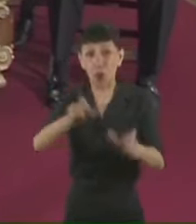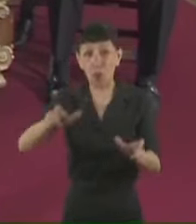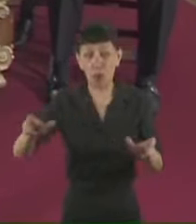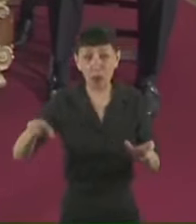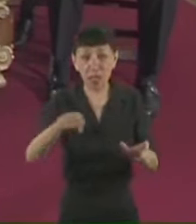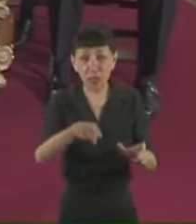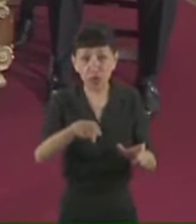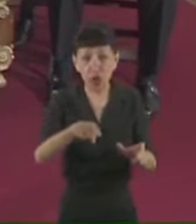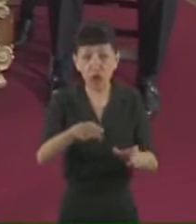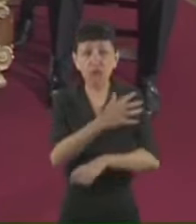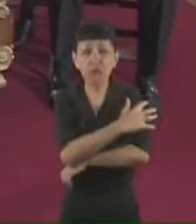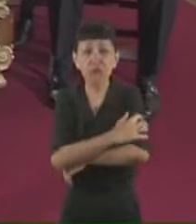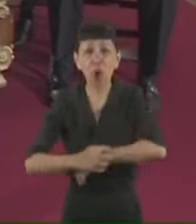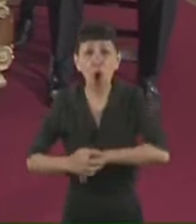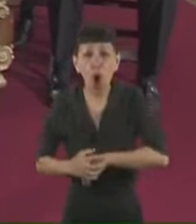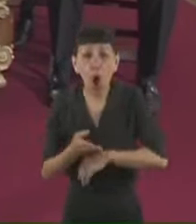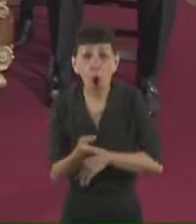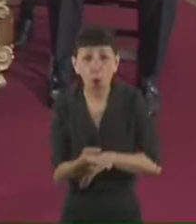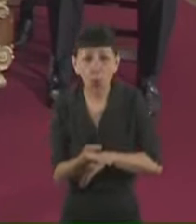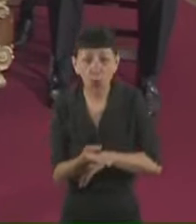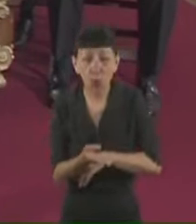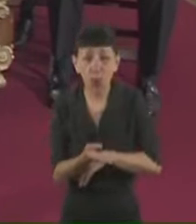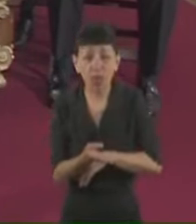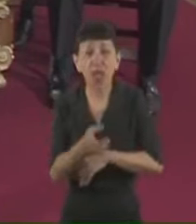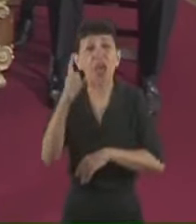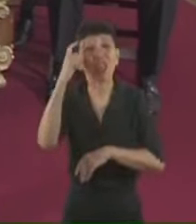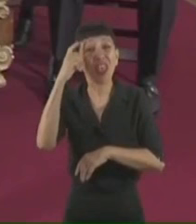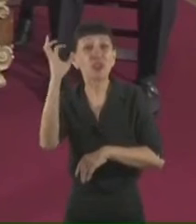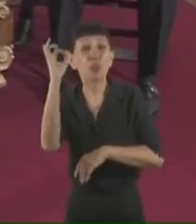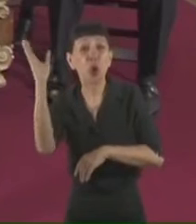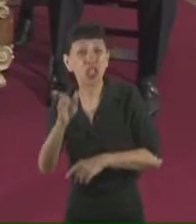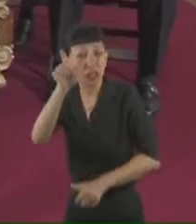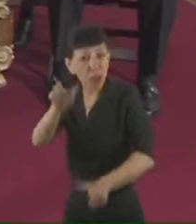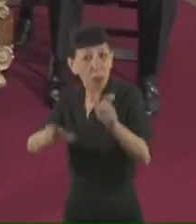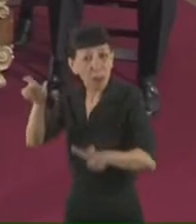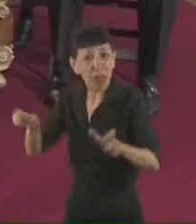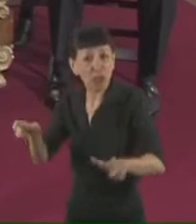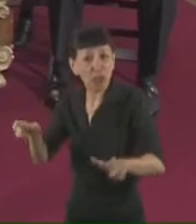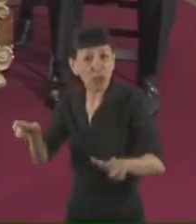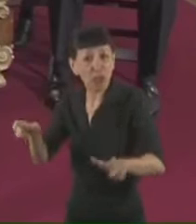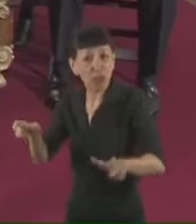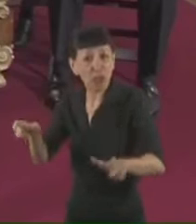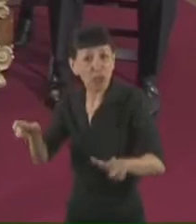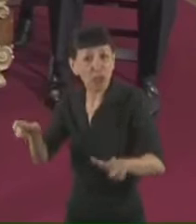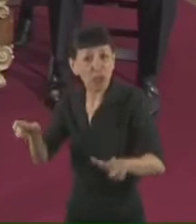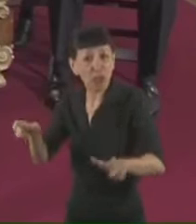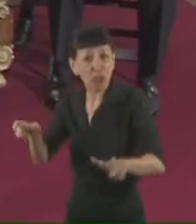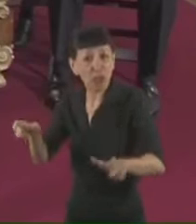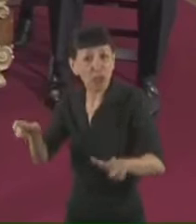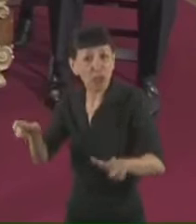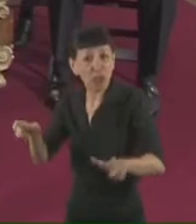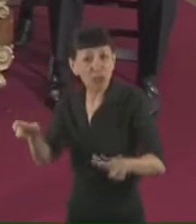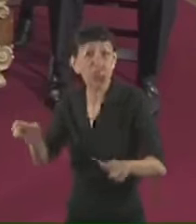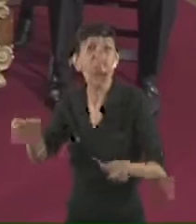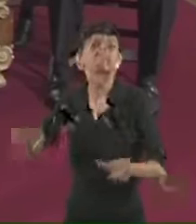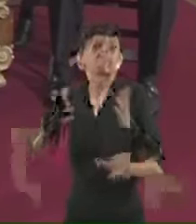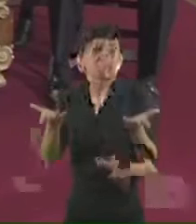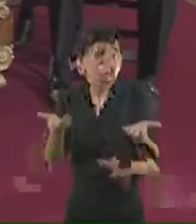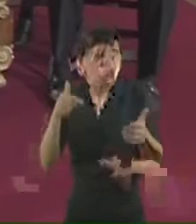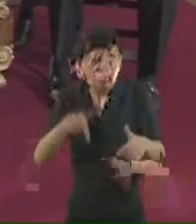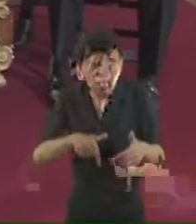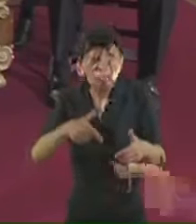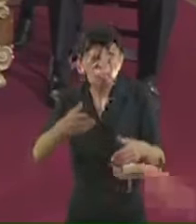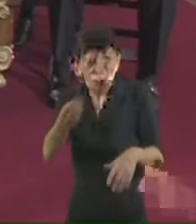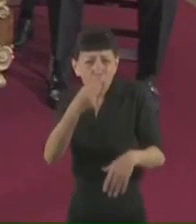70 por el estado se queda con el alimento de 280 millones de seres humanos y hay 5 millones de argentin que no les